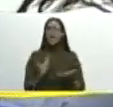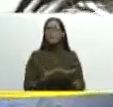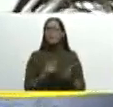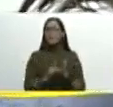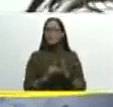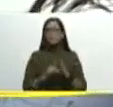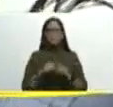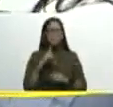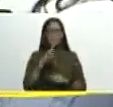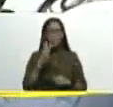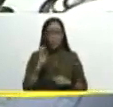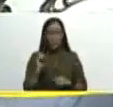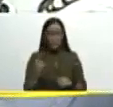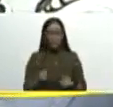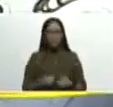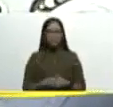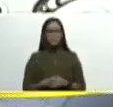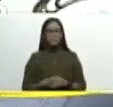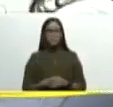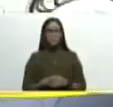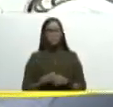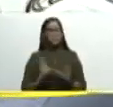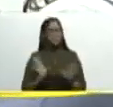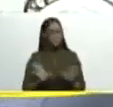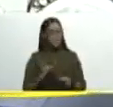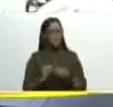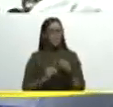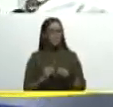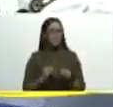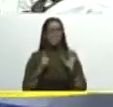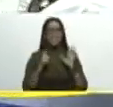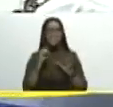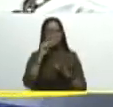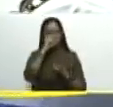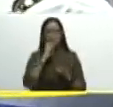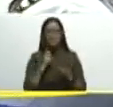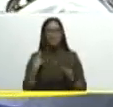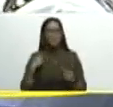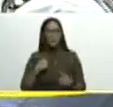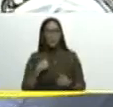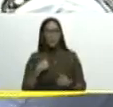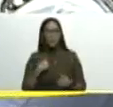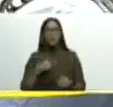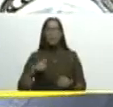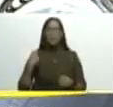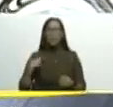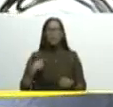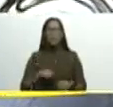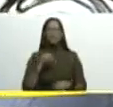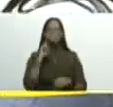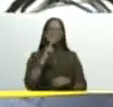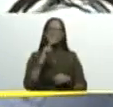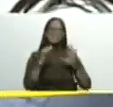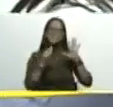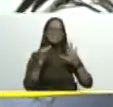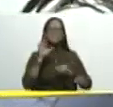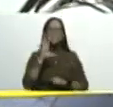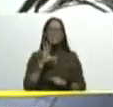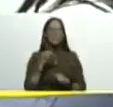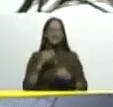de 140. Su edad. Hacemos un cálculo. 60 años tengo yo. Bueno, puede tener hasta 165 latidos por